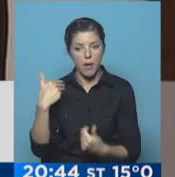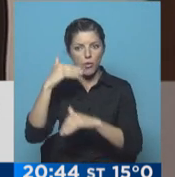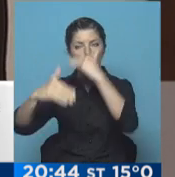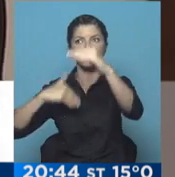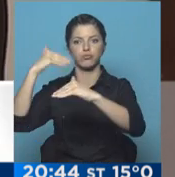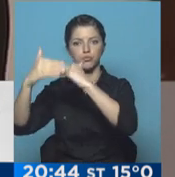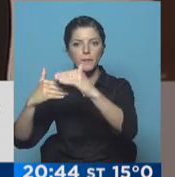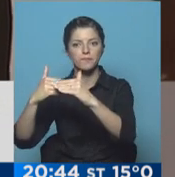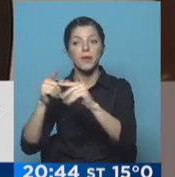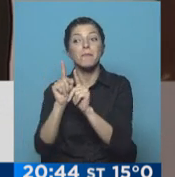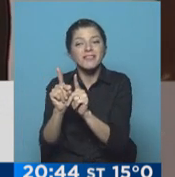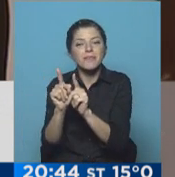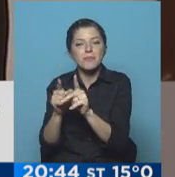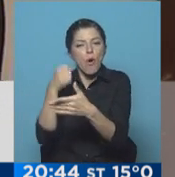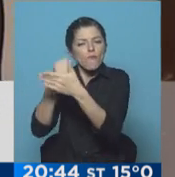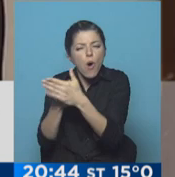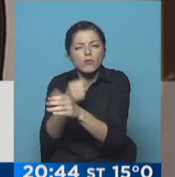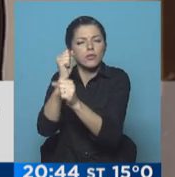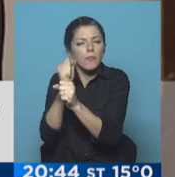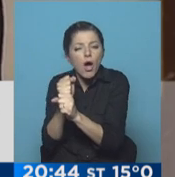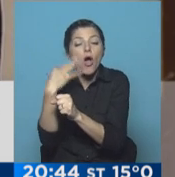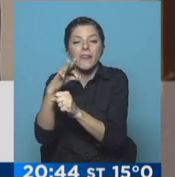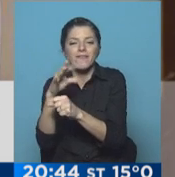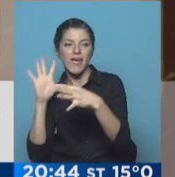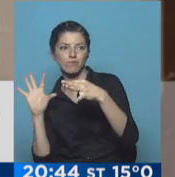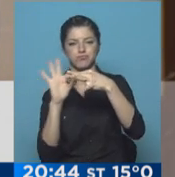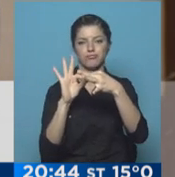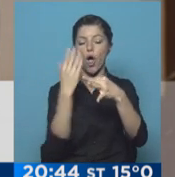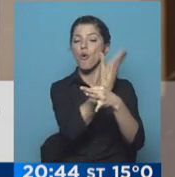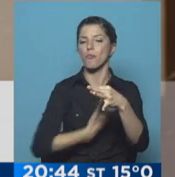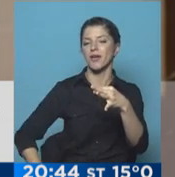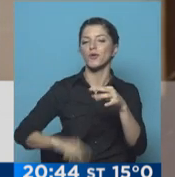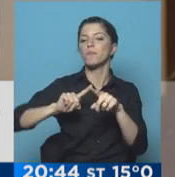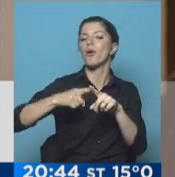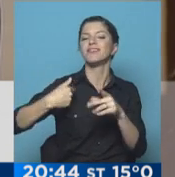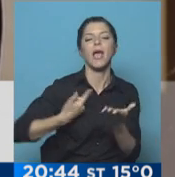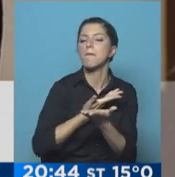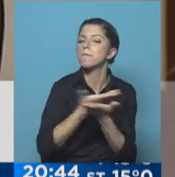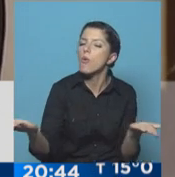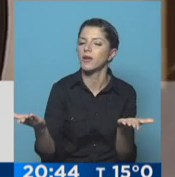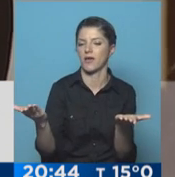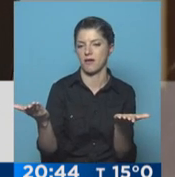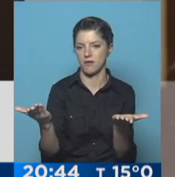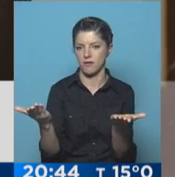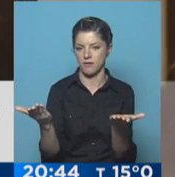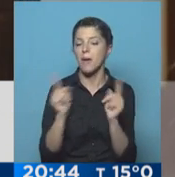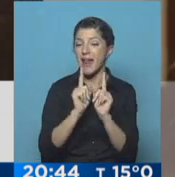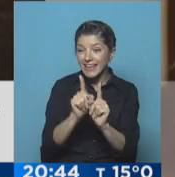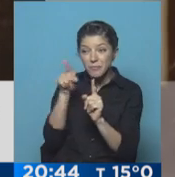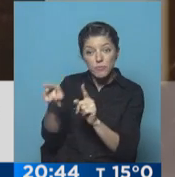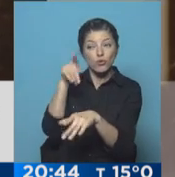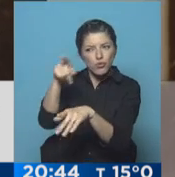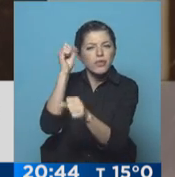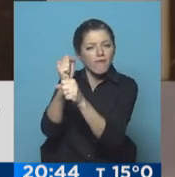superarse, tiene que encontrar un gobierno y políticas públicas que hagan lugar a que ese trabajo